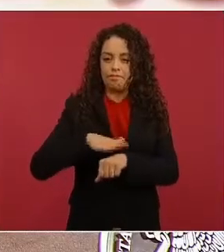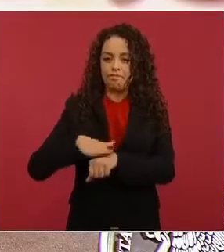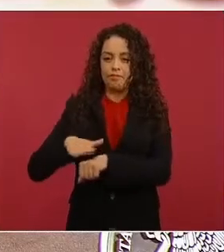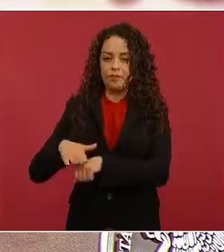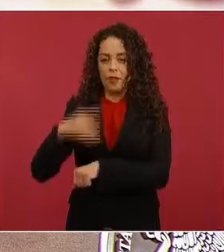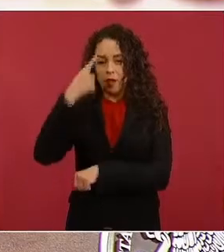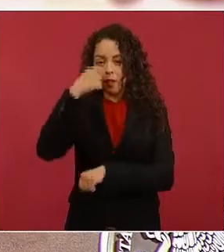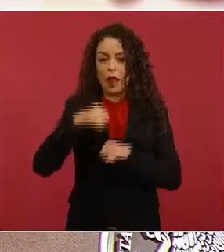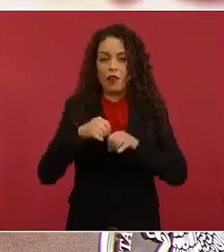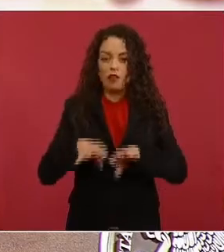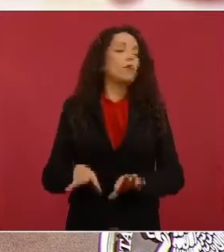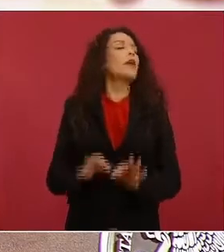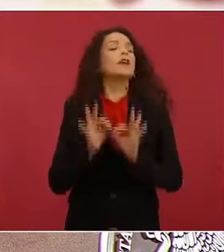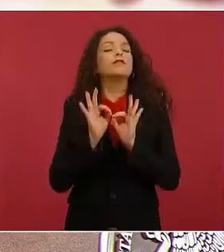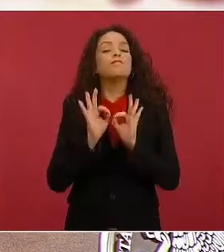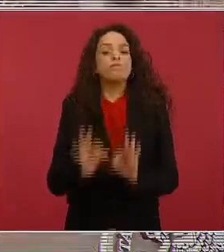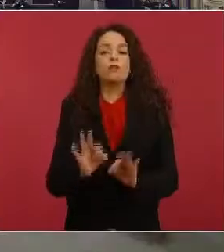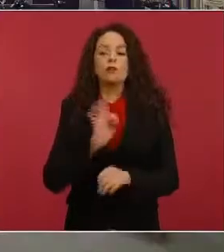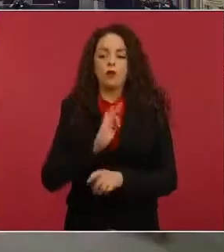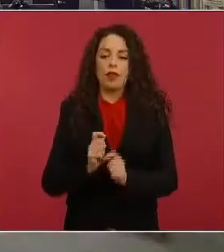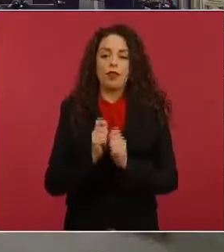con exactitud la información.